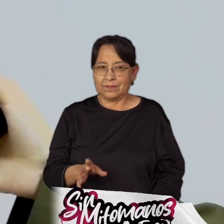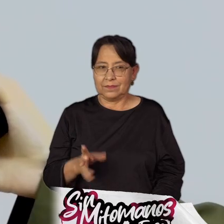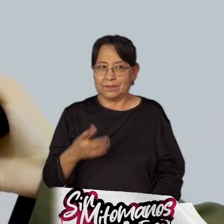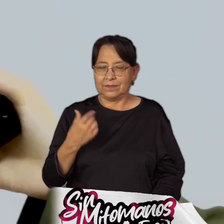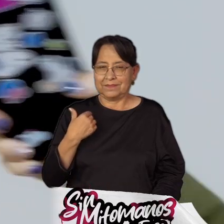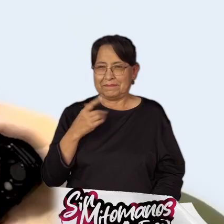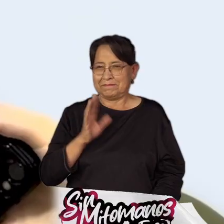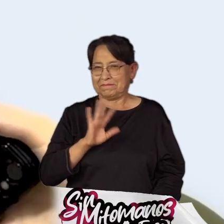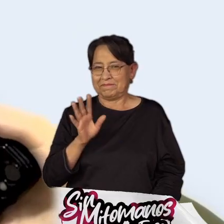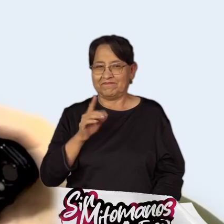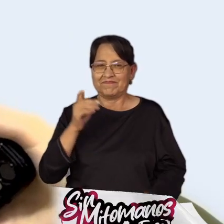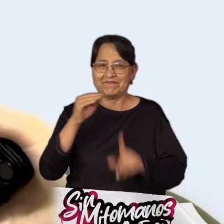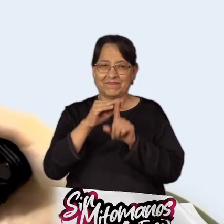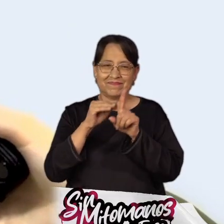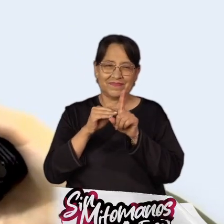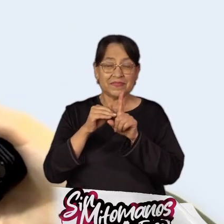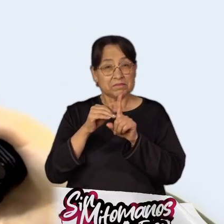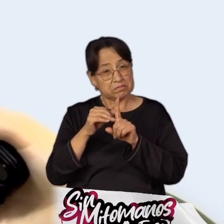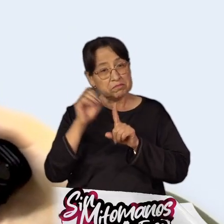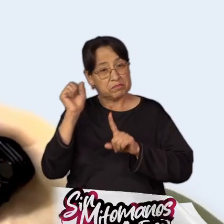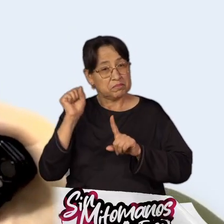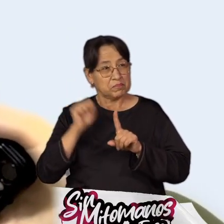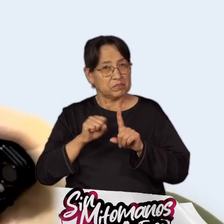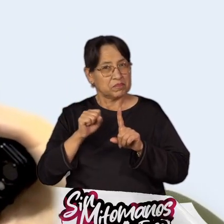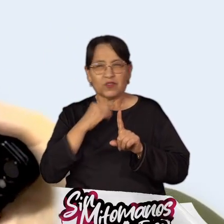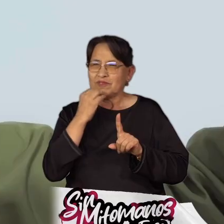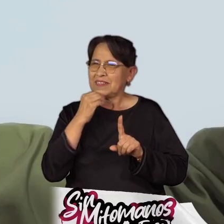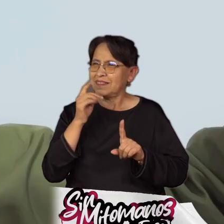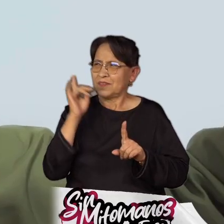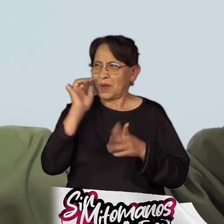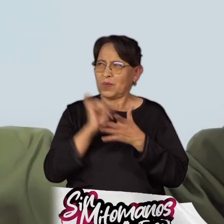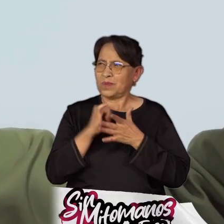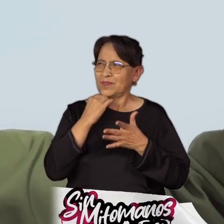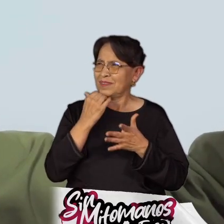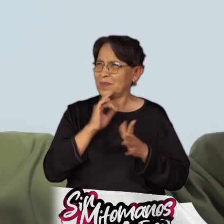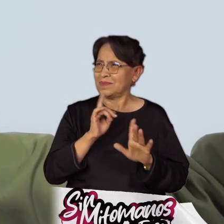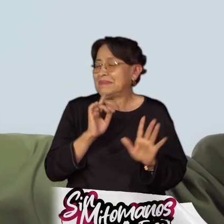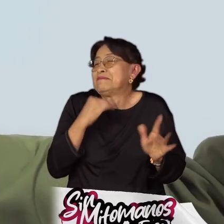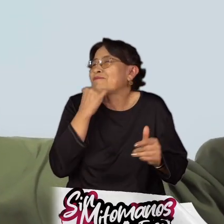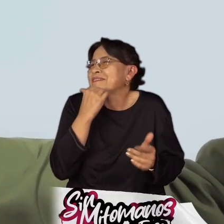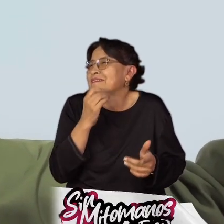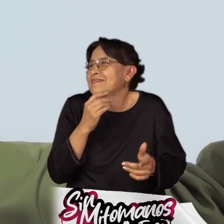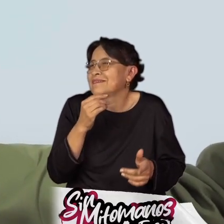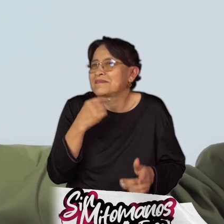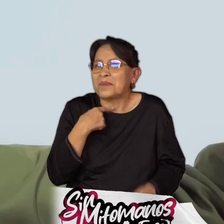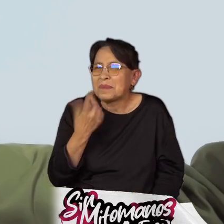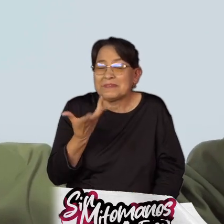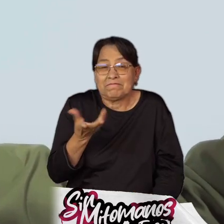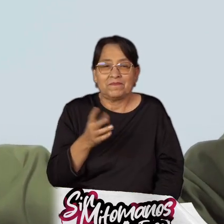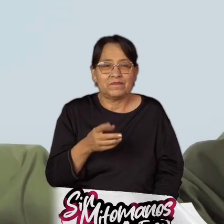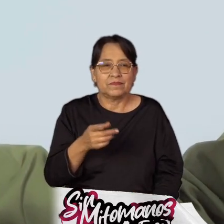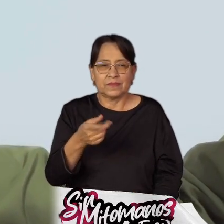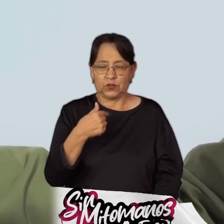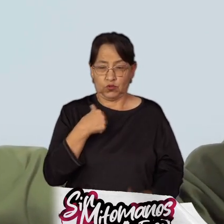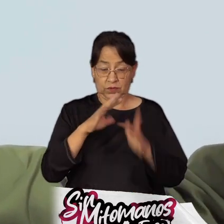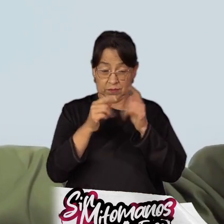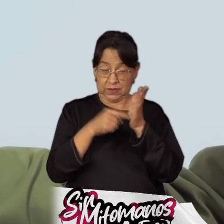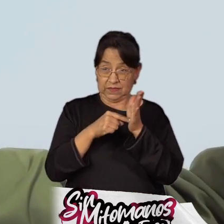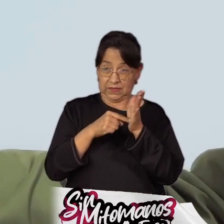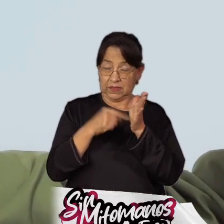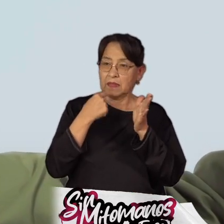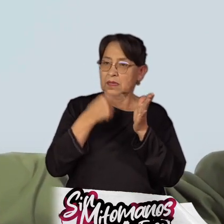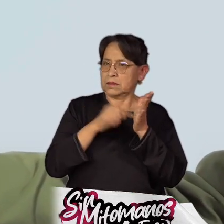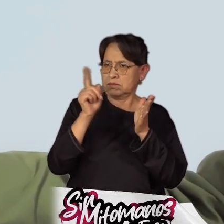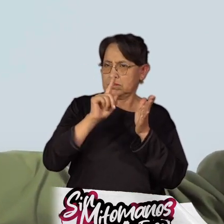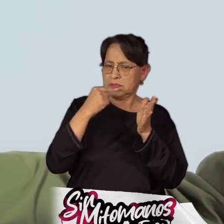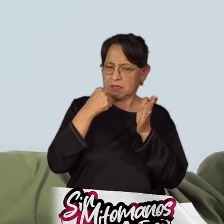los estratos sociales. No sé, creo que le puede desagradar. Pues digamos que viéndolo desde una perspectiva bíblica yo diría que